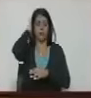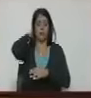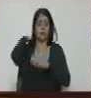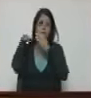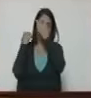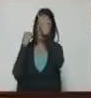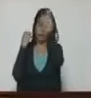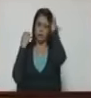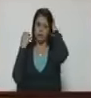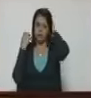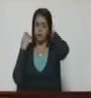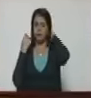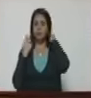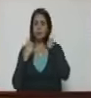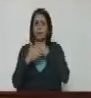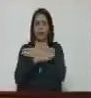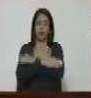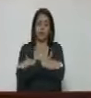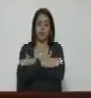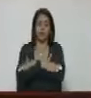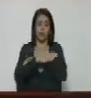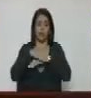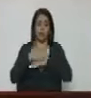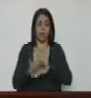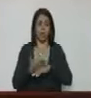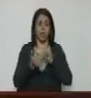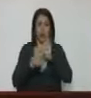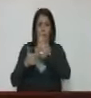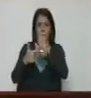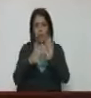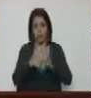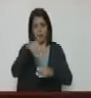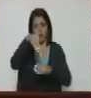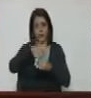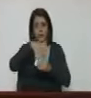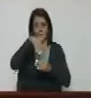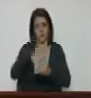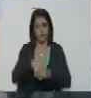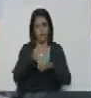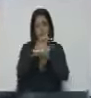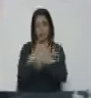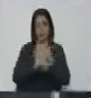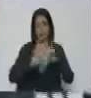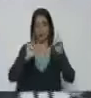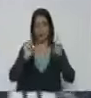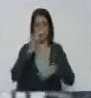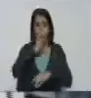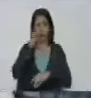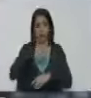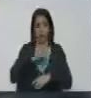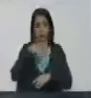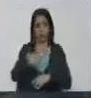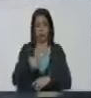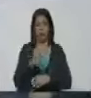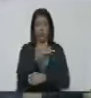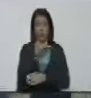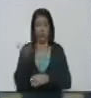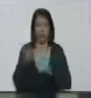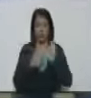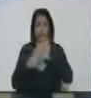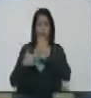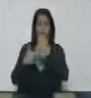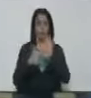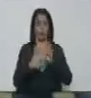nuestras más efusivas felicitaciones por la manifestación de democracia verdadera que ustedes